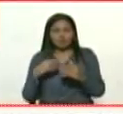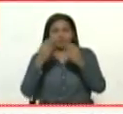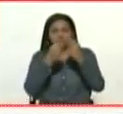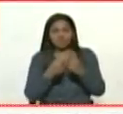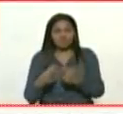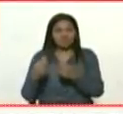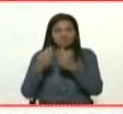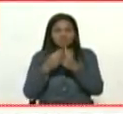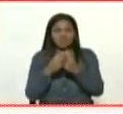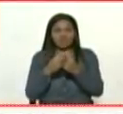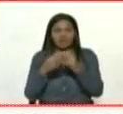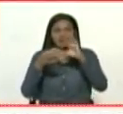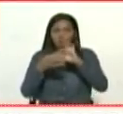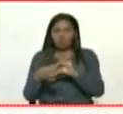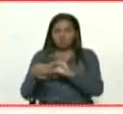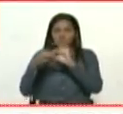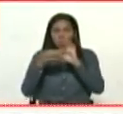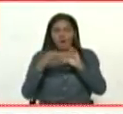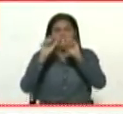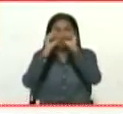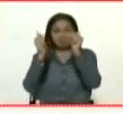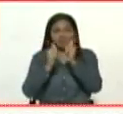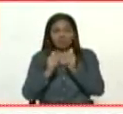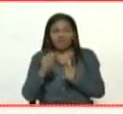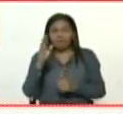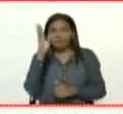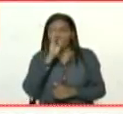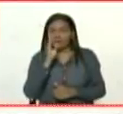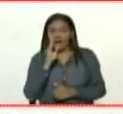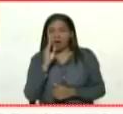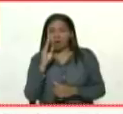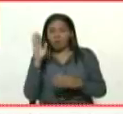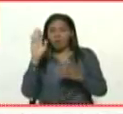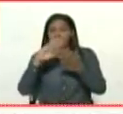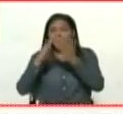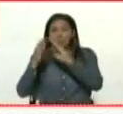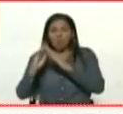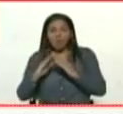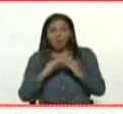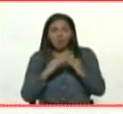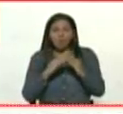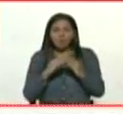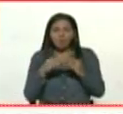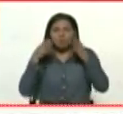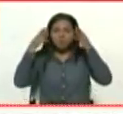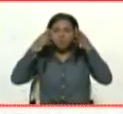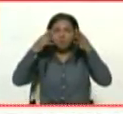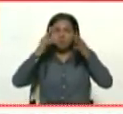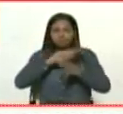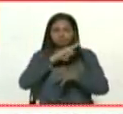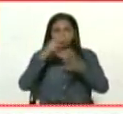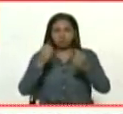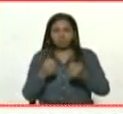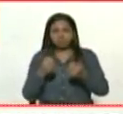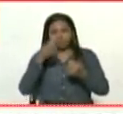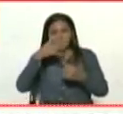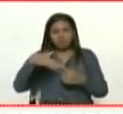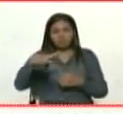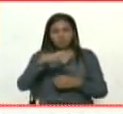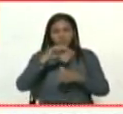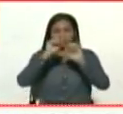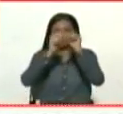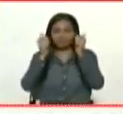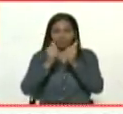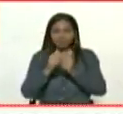financiera, se articule al sistema de bancos comunales para educar, formar al pueblo en los